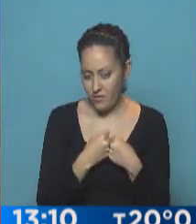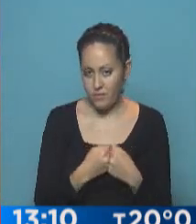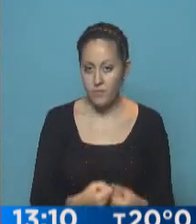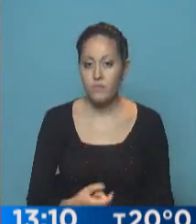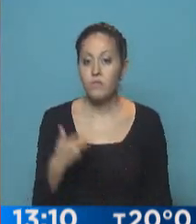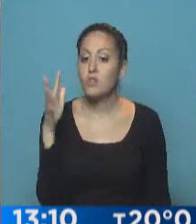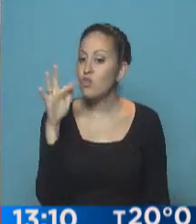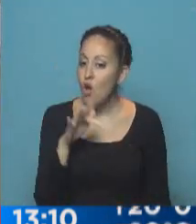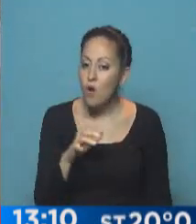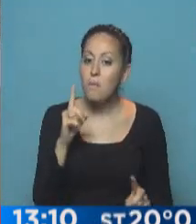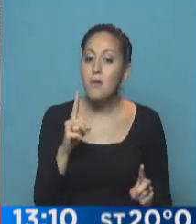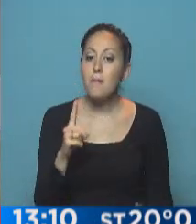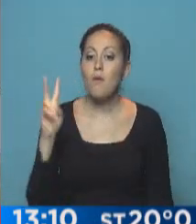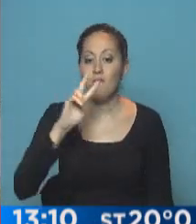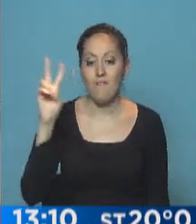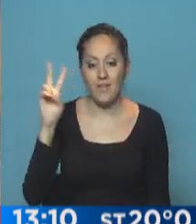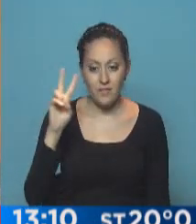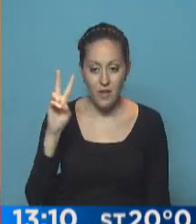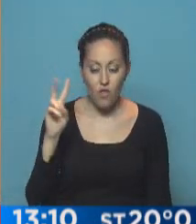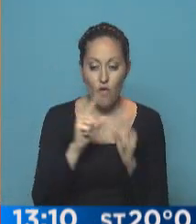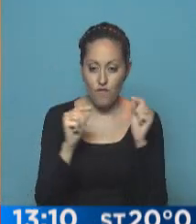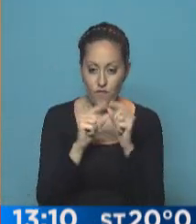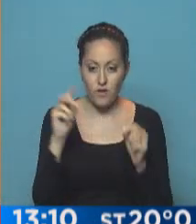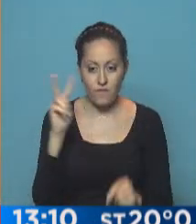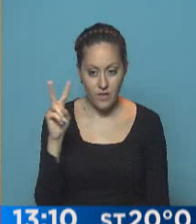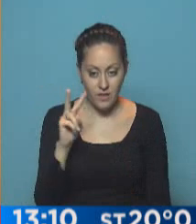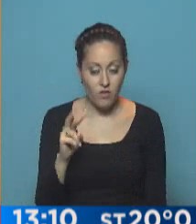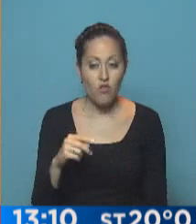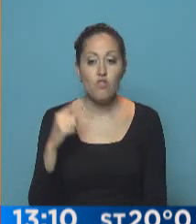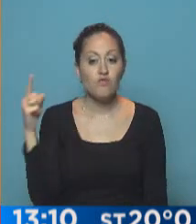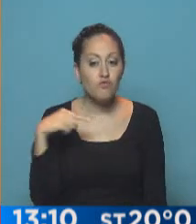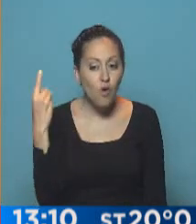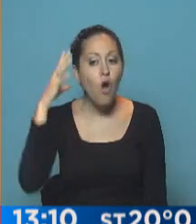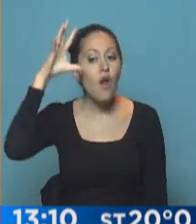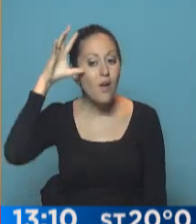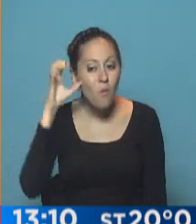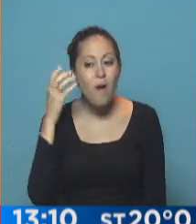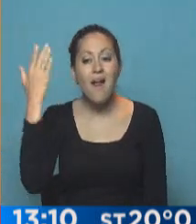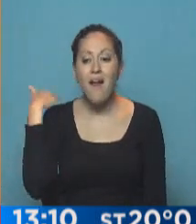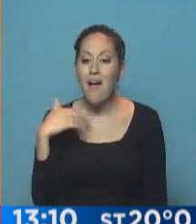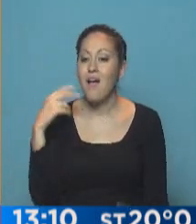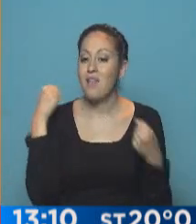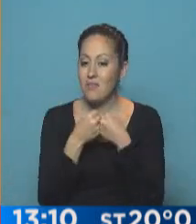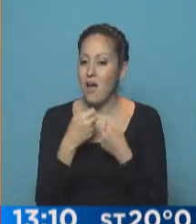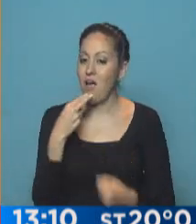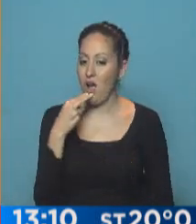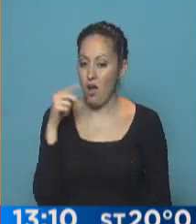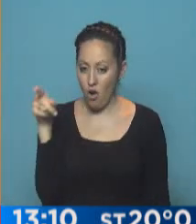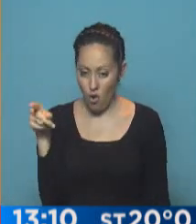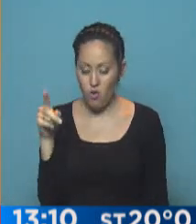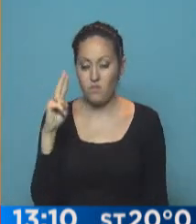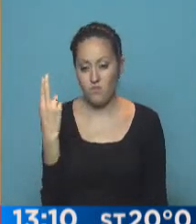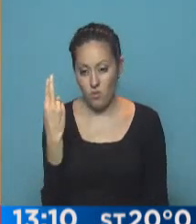Como cada día 22, familiares de las víctimas, sobrevivientes y amigos recordaron a quienes perdieron la vida en la tragedia de